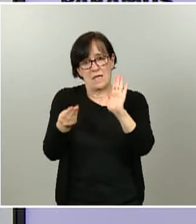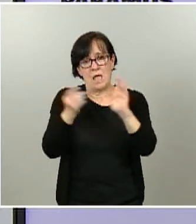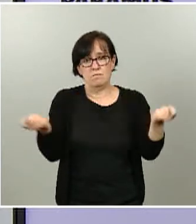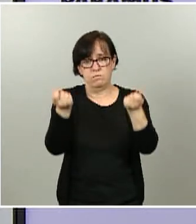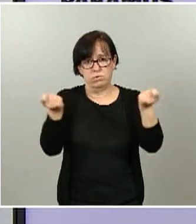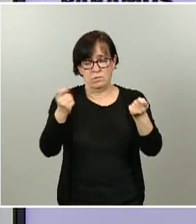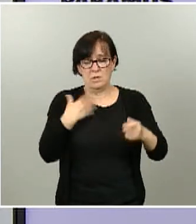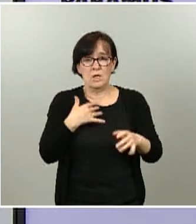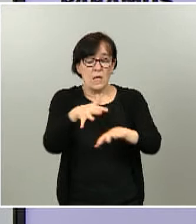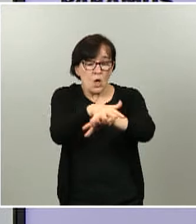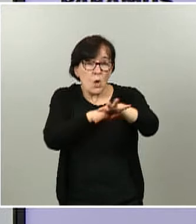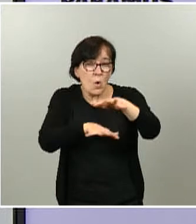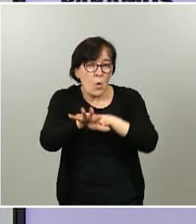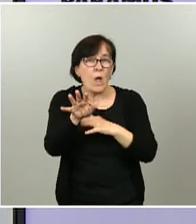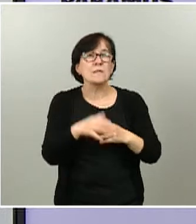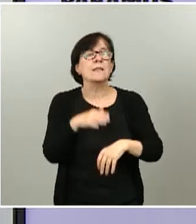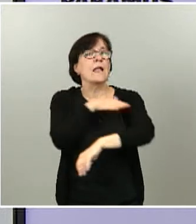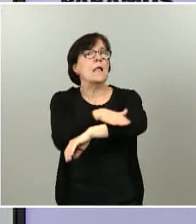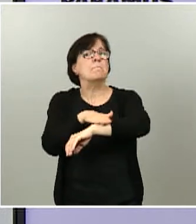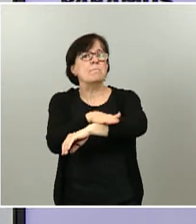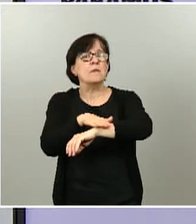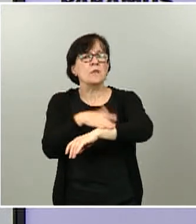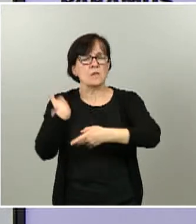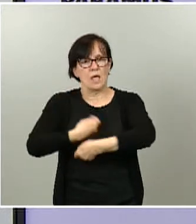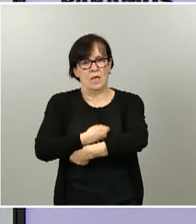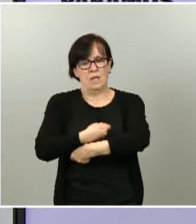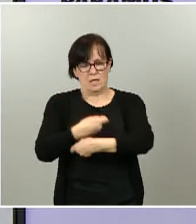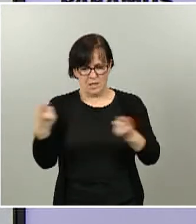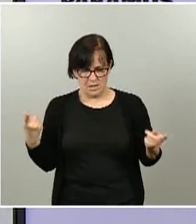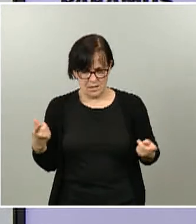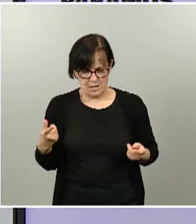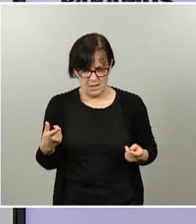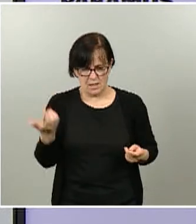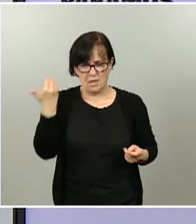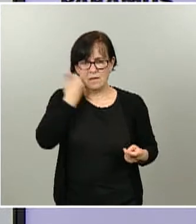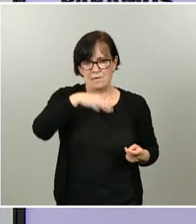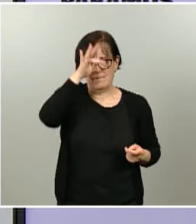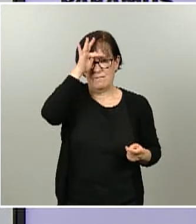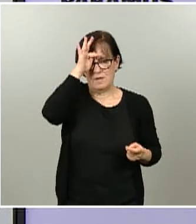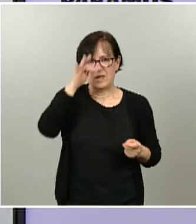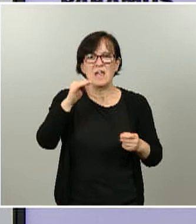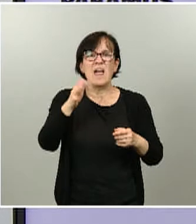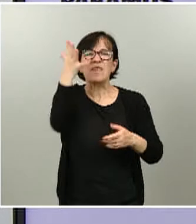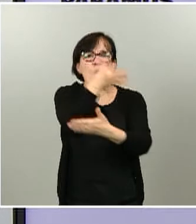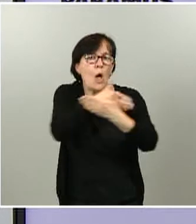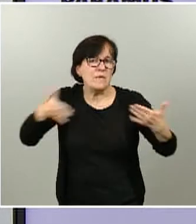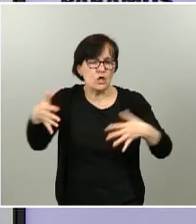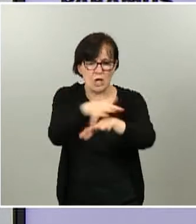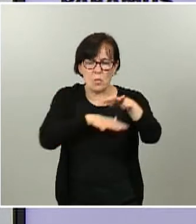el Ministerio de Sanidad ha repartido este último fin de semana 5 millones de guantes. Las comunidades autónomas,